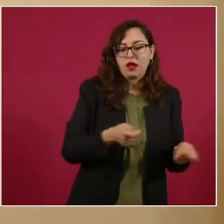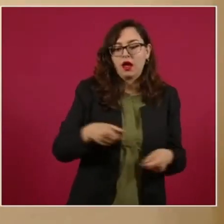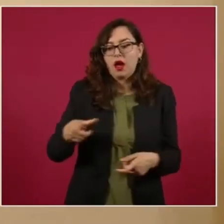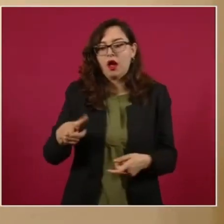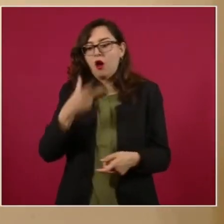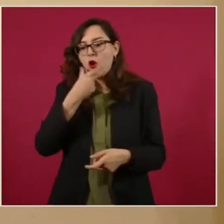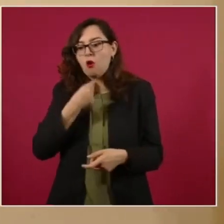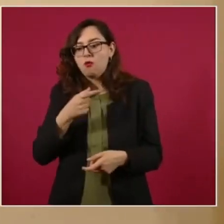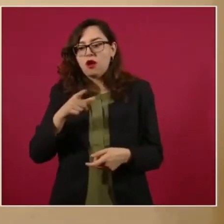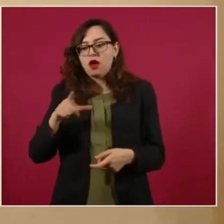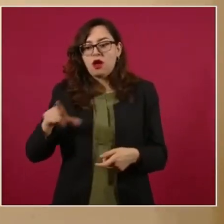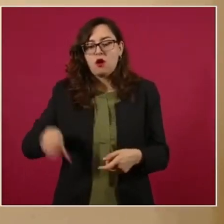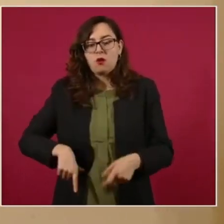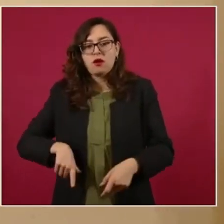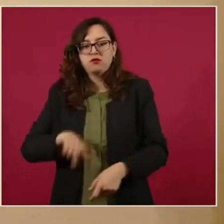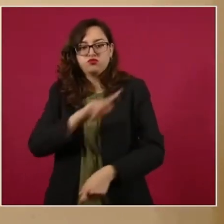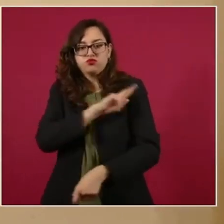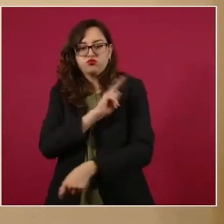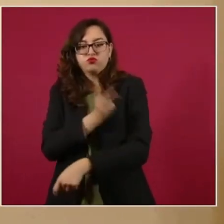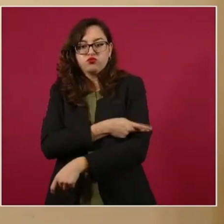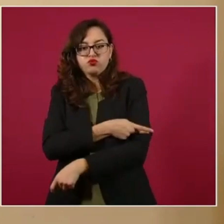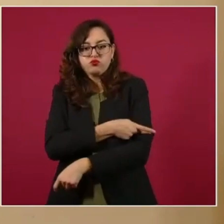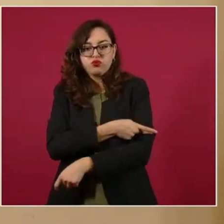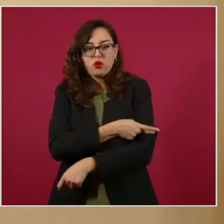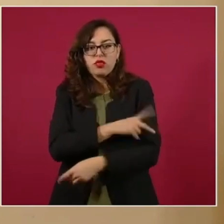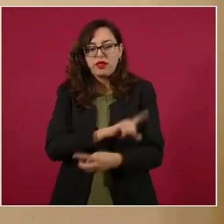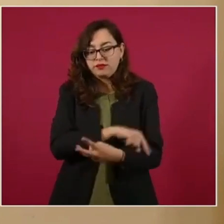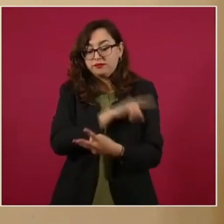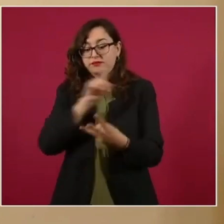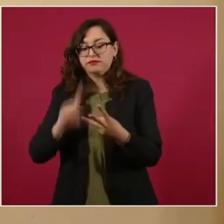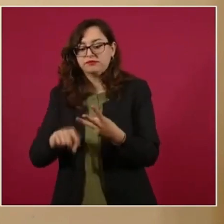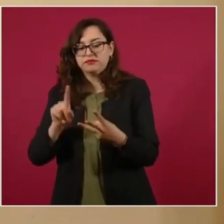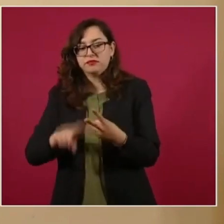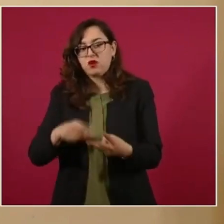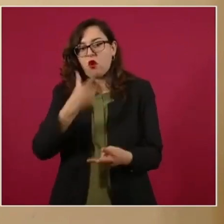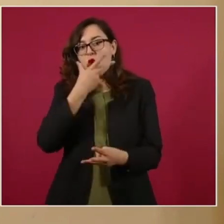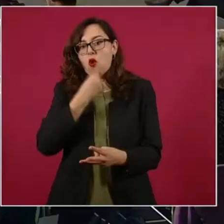Y le agregaría yo, qué es un hombre de nación.